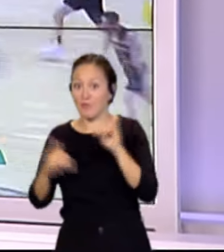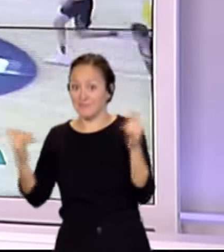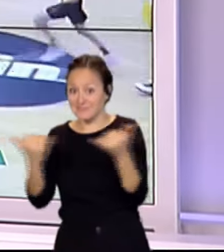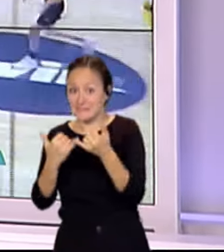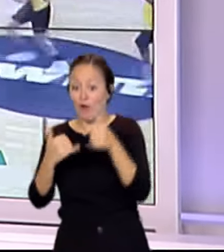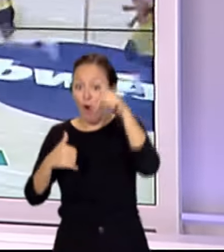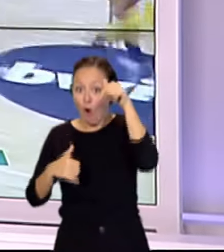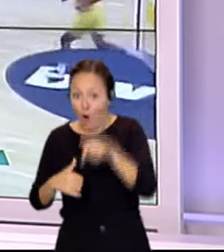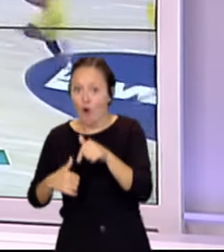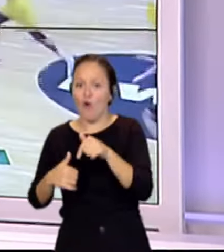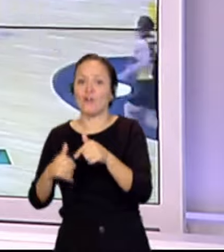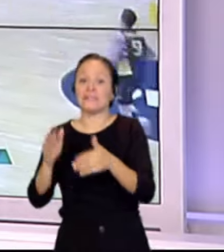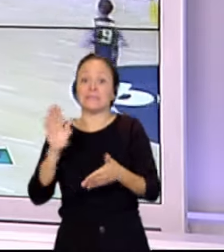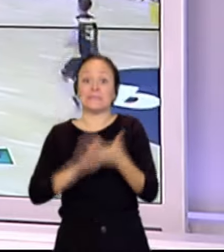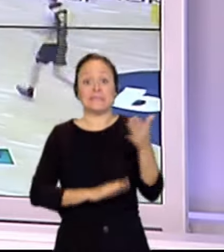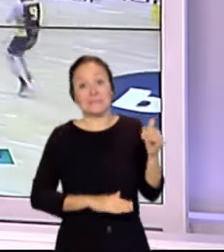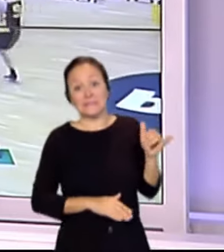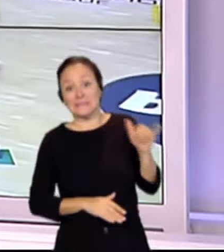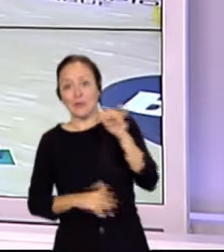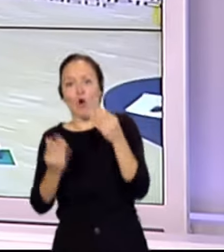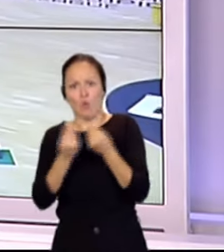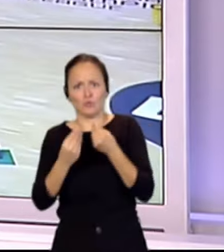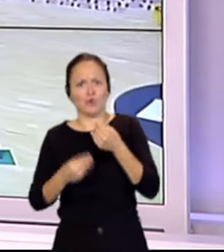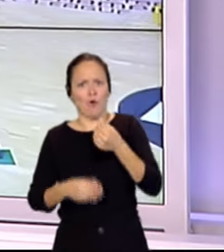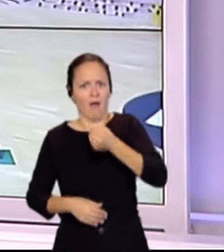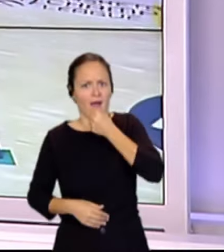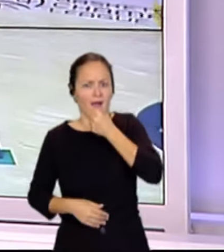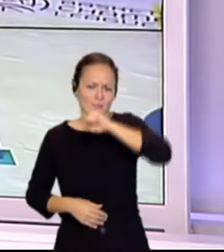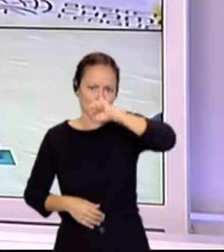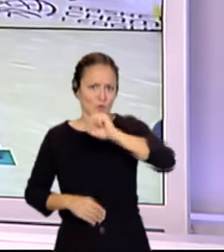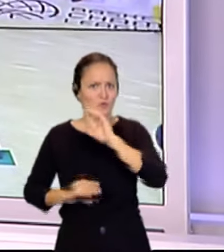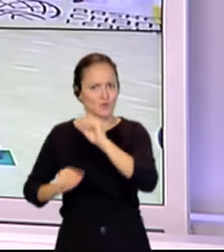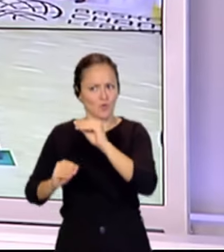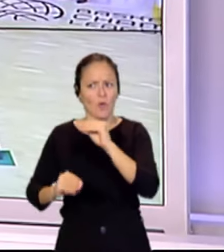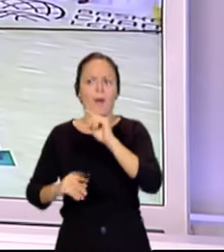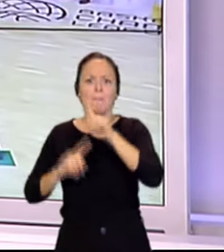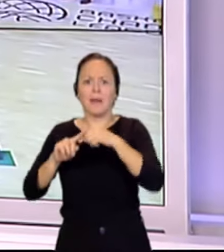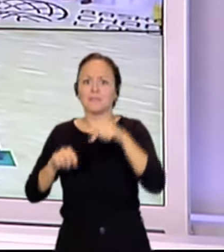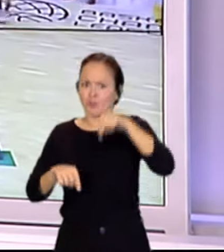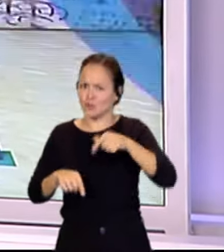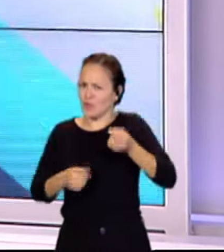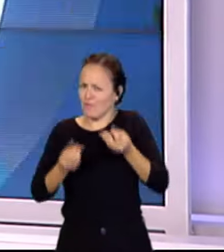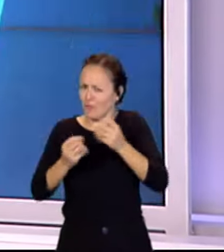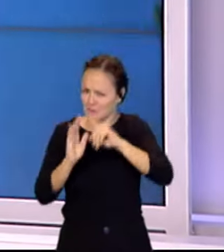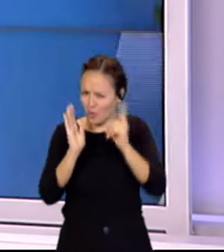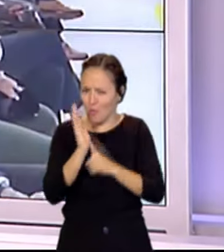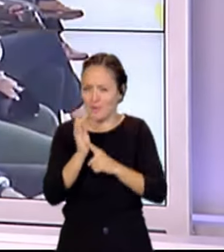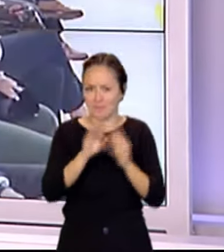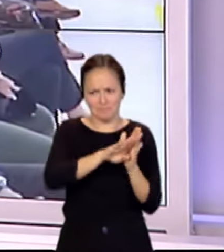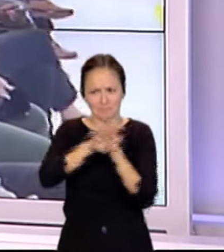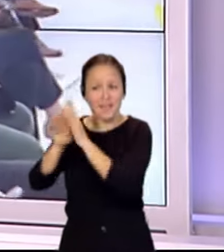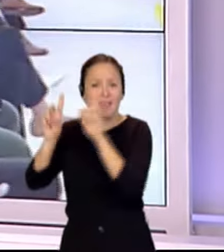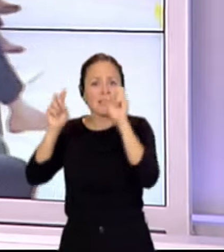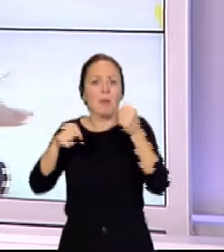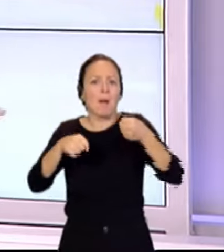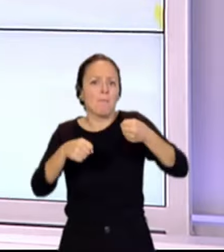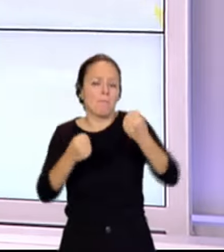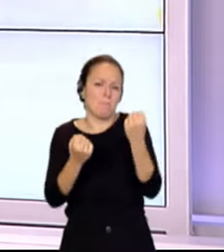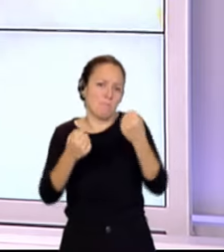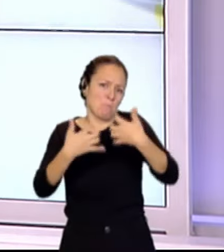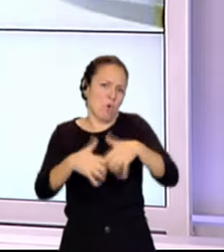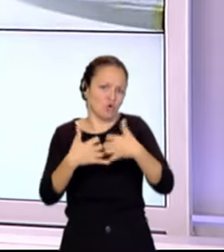viaja hoy junto a los aficionados y un equipo de esta casa que nos va a traer todos los detalles Por otra parte hablamos de motor porque ayer se presentaba